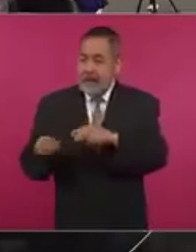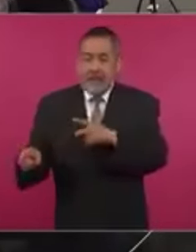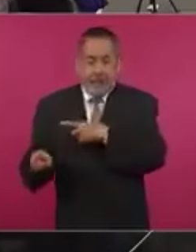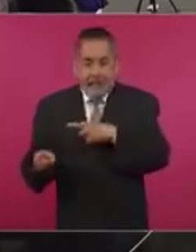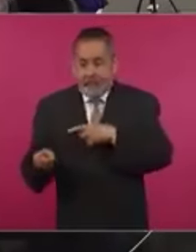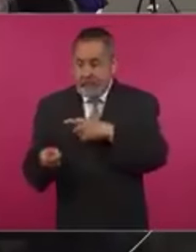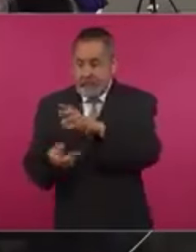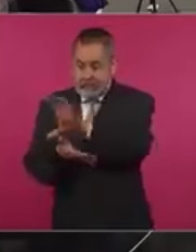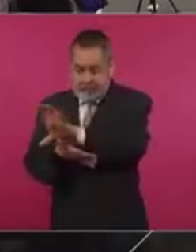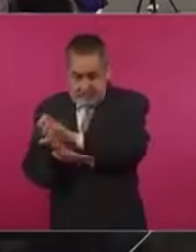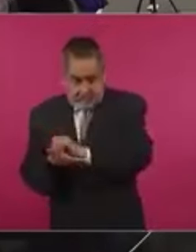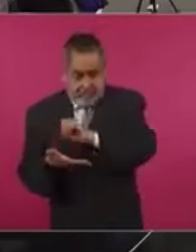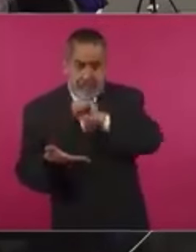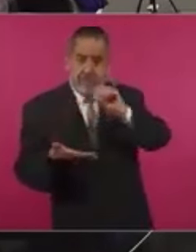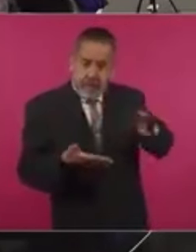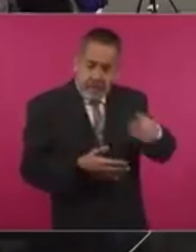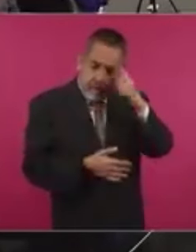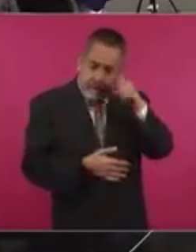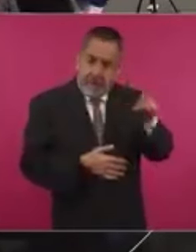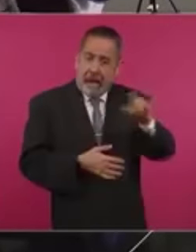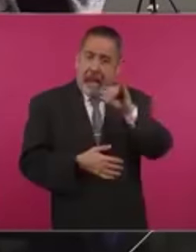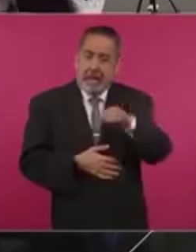transferir al Seguro Social.